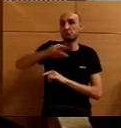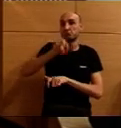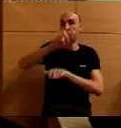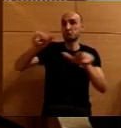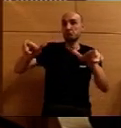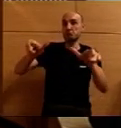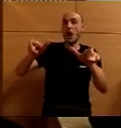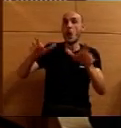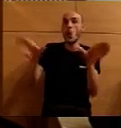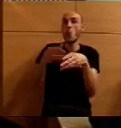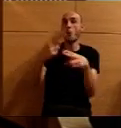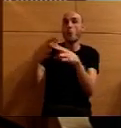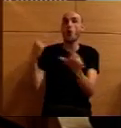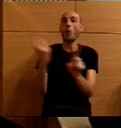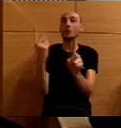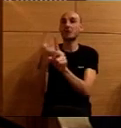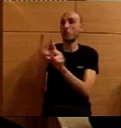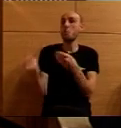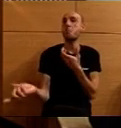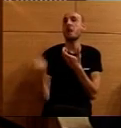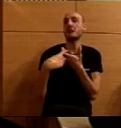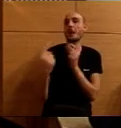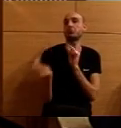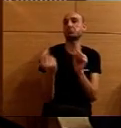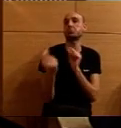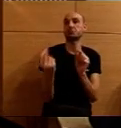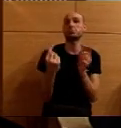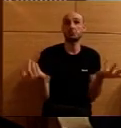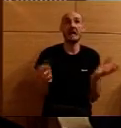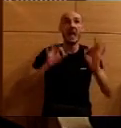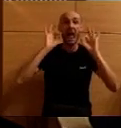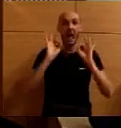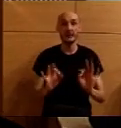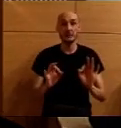oposición en el Congreso. Si no me creen a mí, esto es una